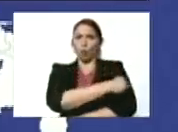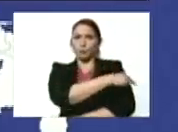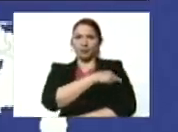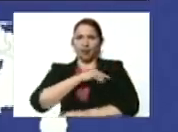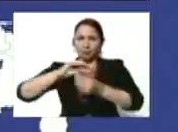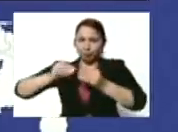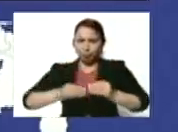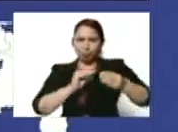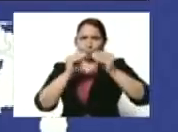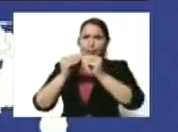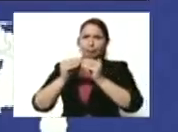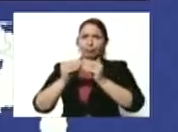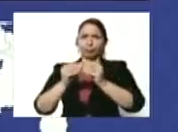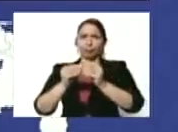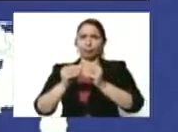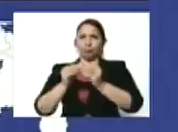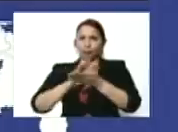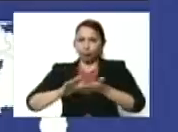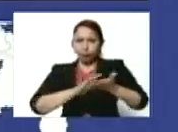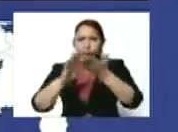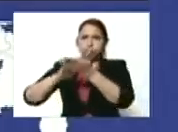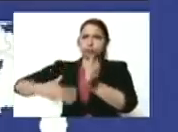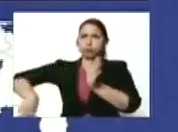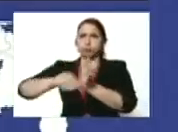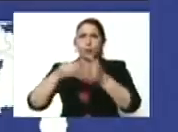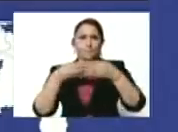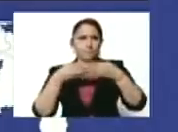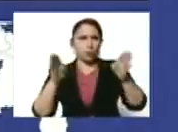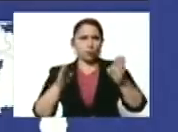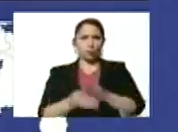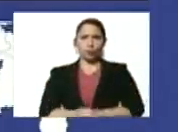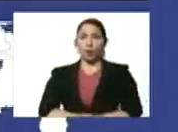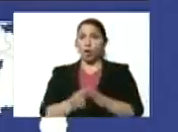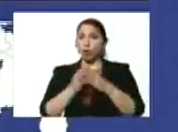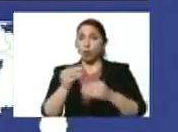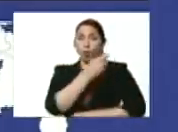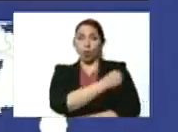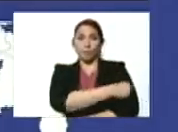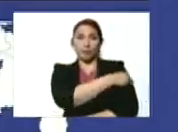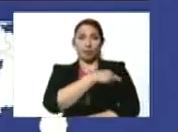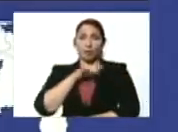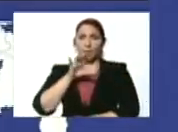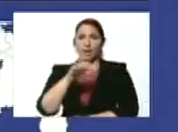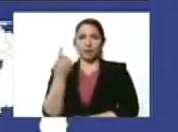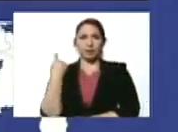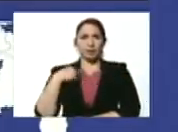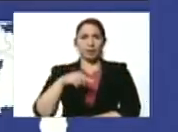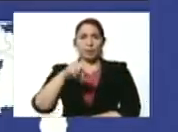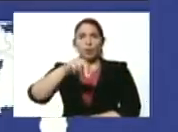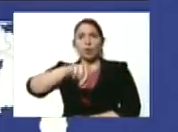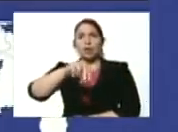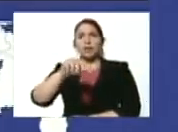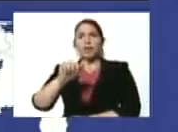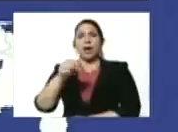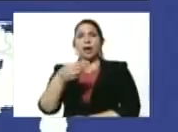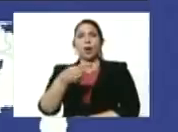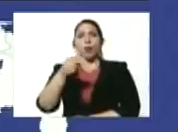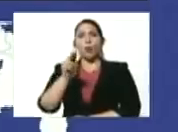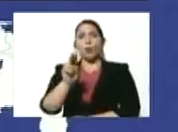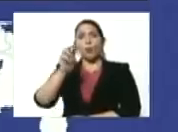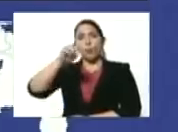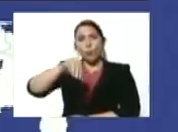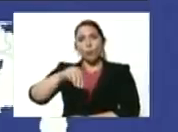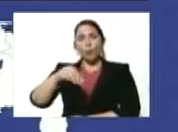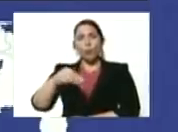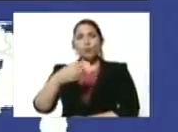arreglar, recuperar, reactivar todos los hospitales del país. Ahí tenemos a Nahum. Nahum, de